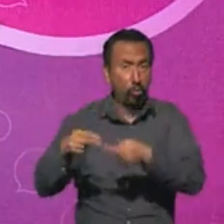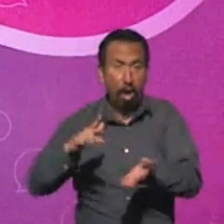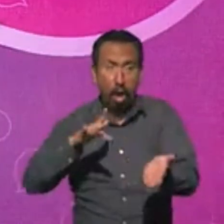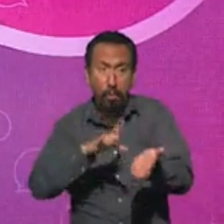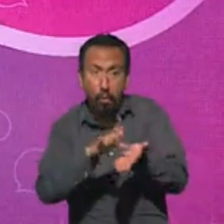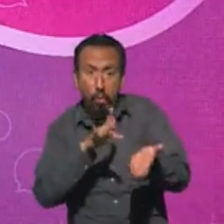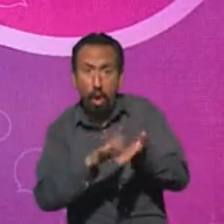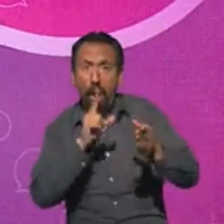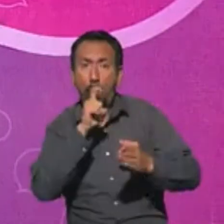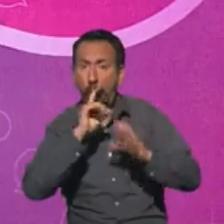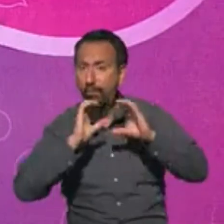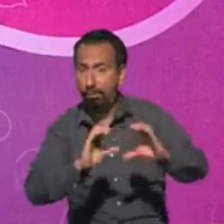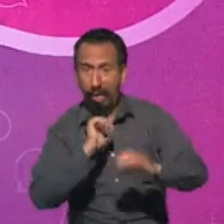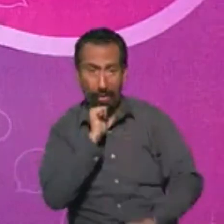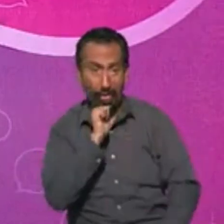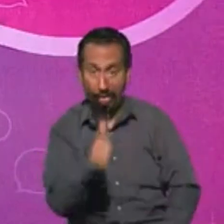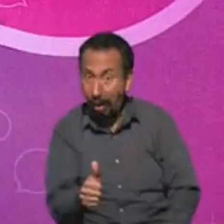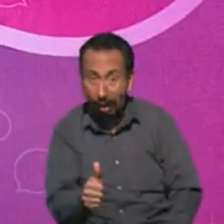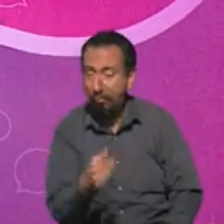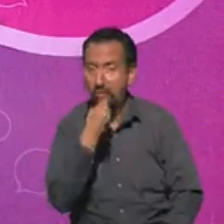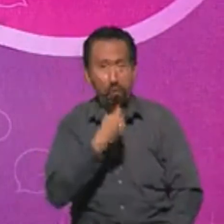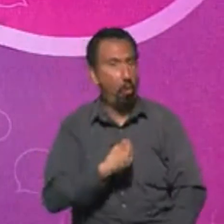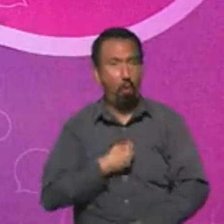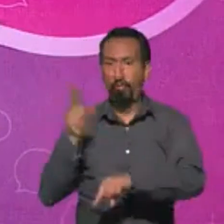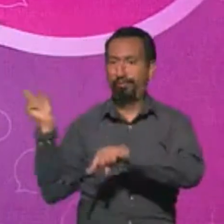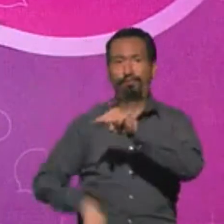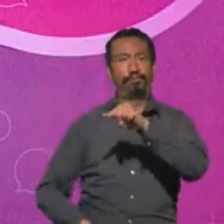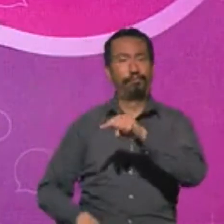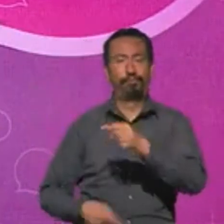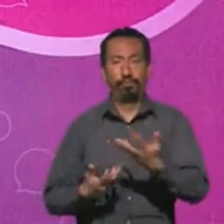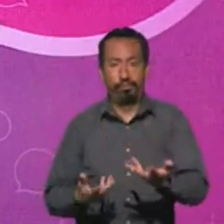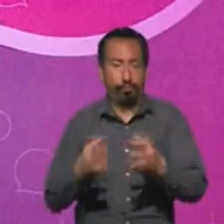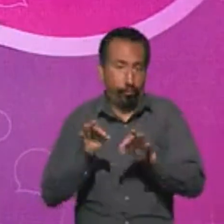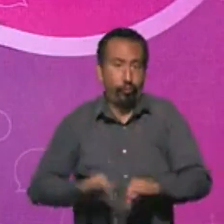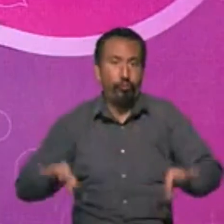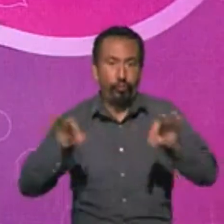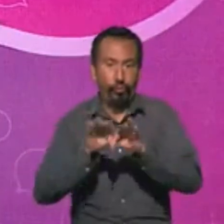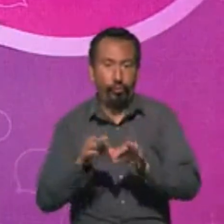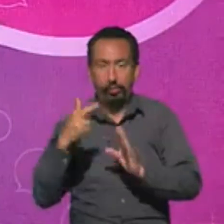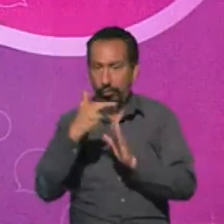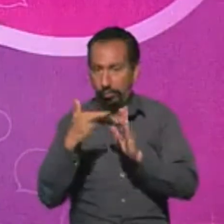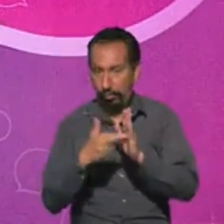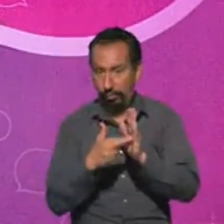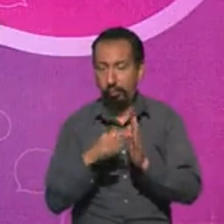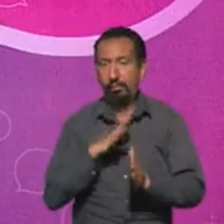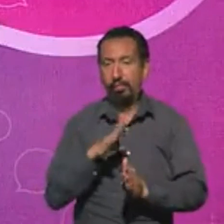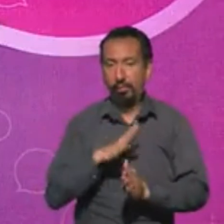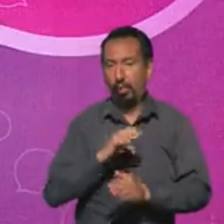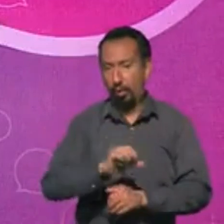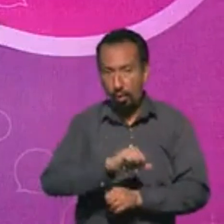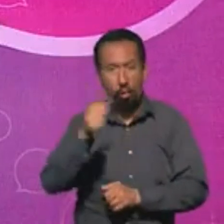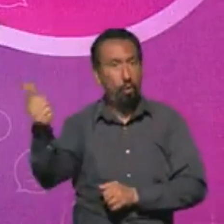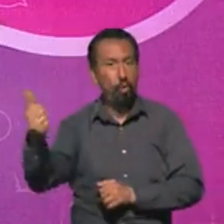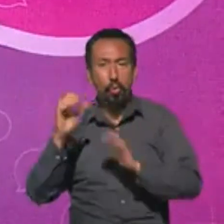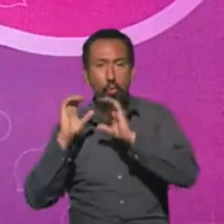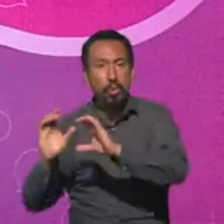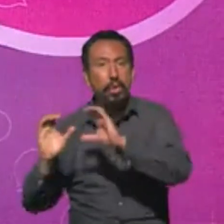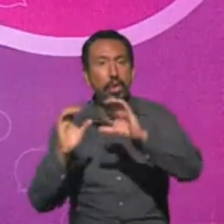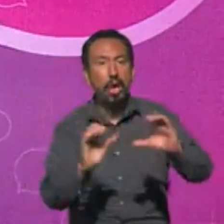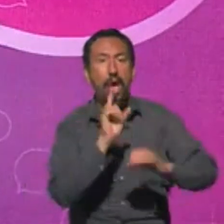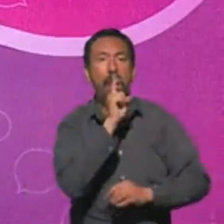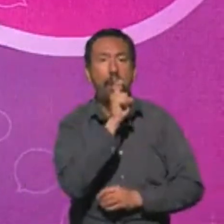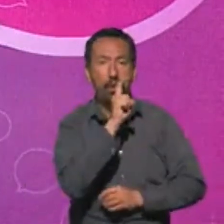cuidado del agua pues quitárselas o sea hay que hacer un proceso también hay que hacer una campaña de cuidado del